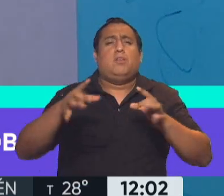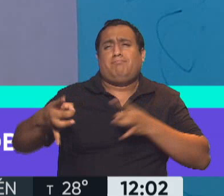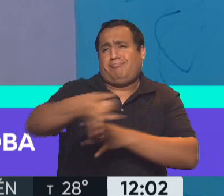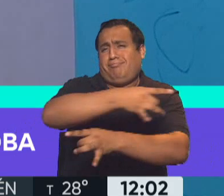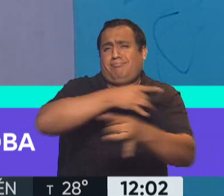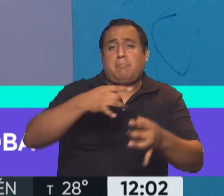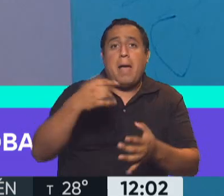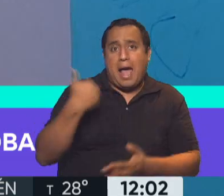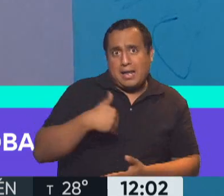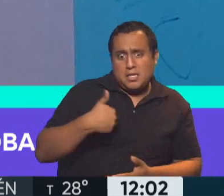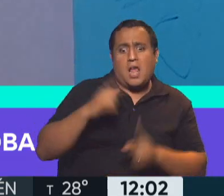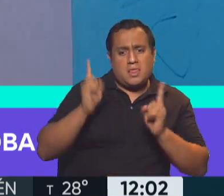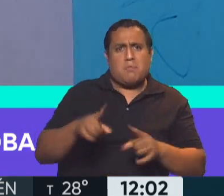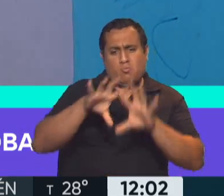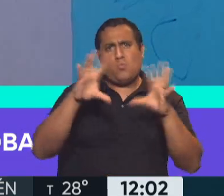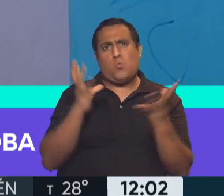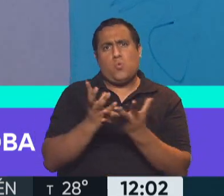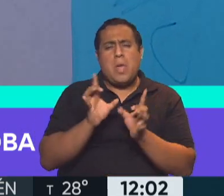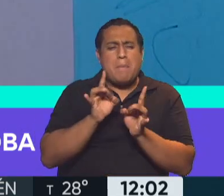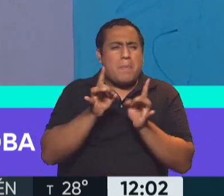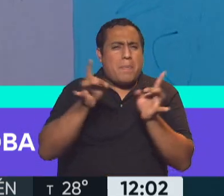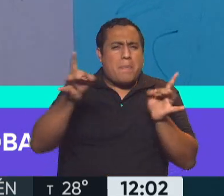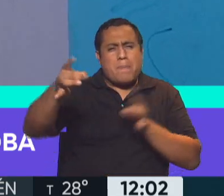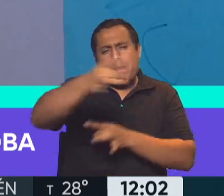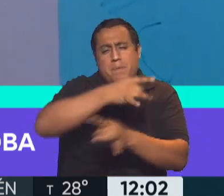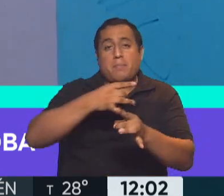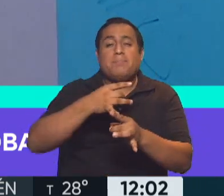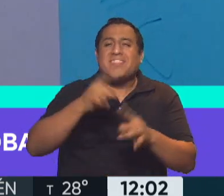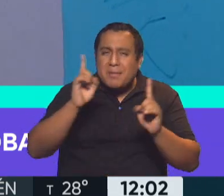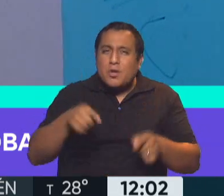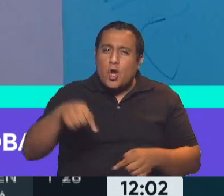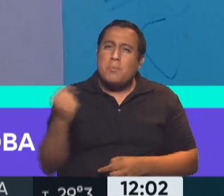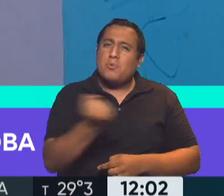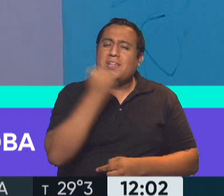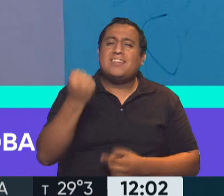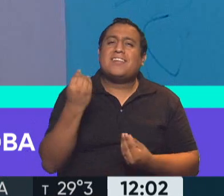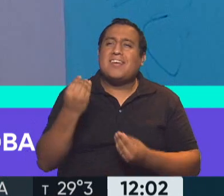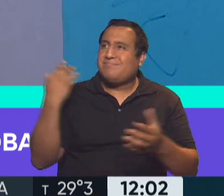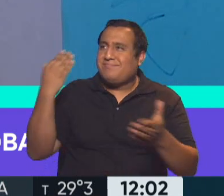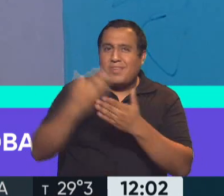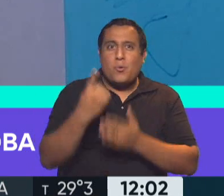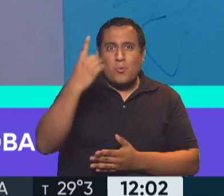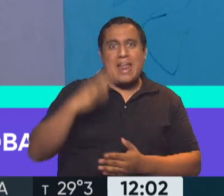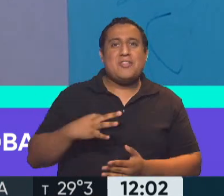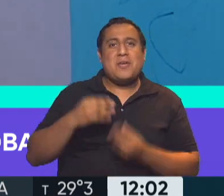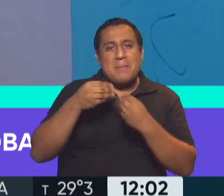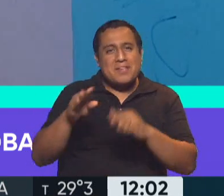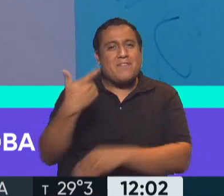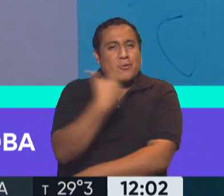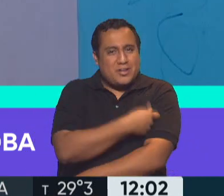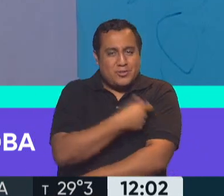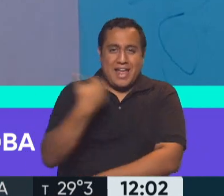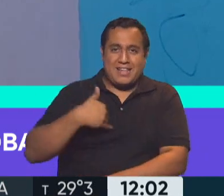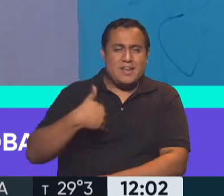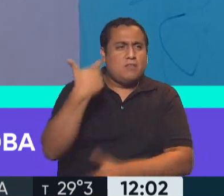el mundo también. Pero además, algo muy importante, hoy se cumple un año de la intensa campaña de vacunación que se lleva adelante en nuestro país y